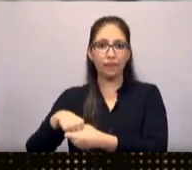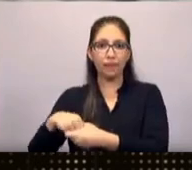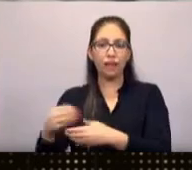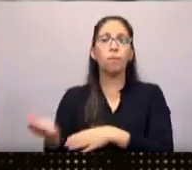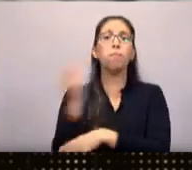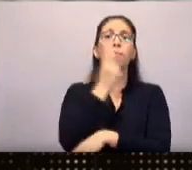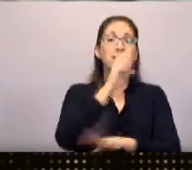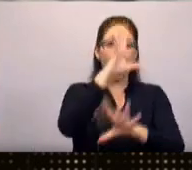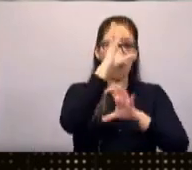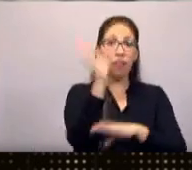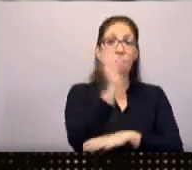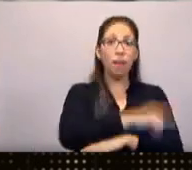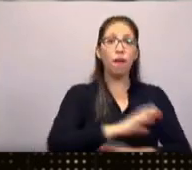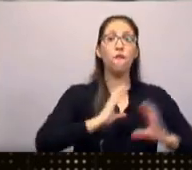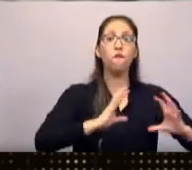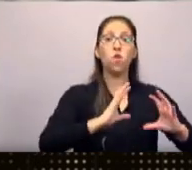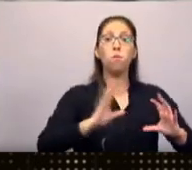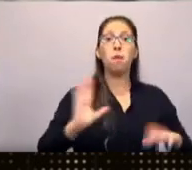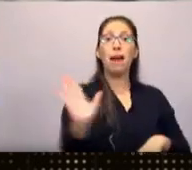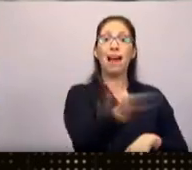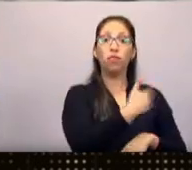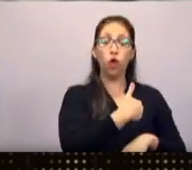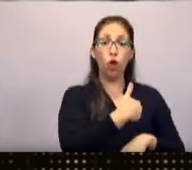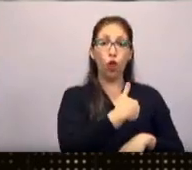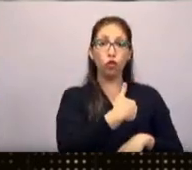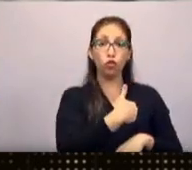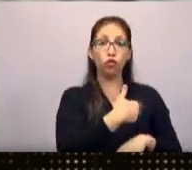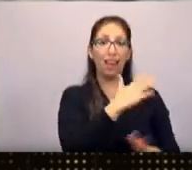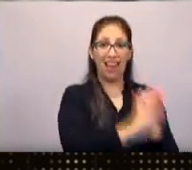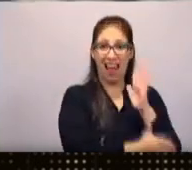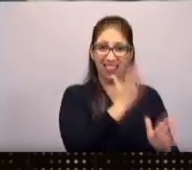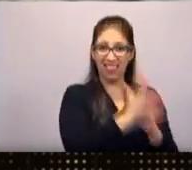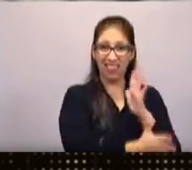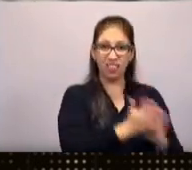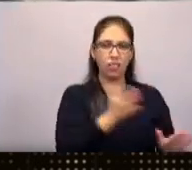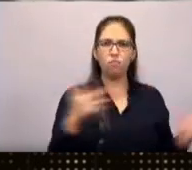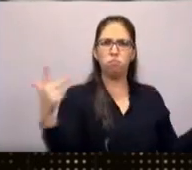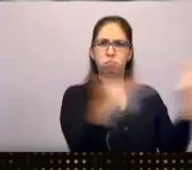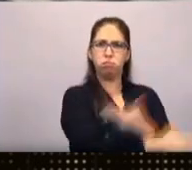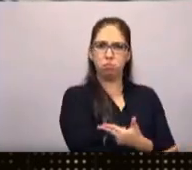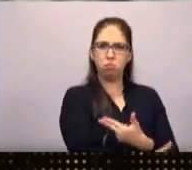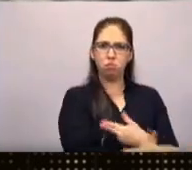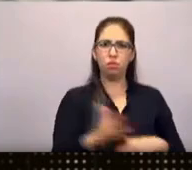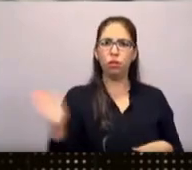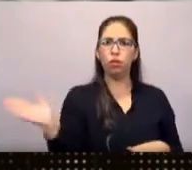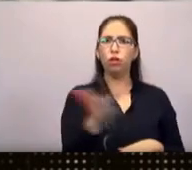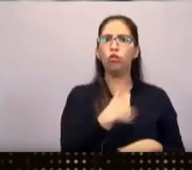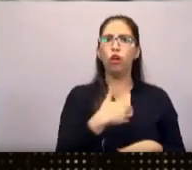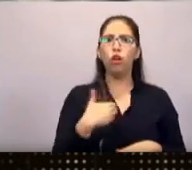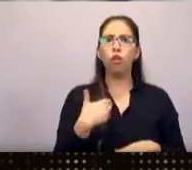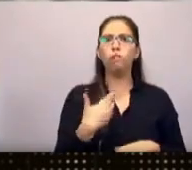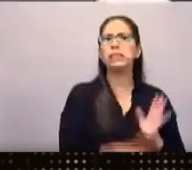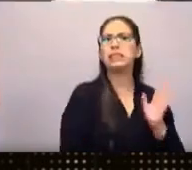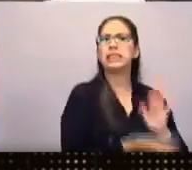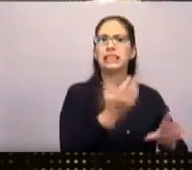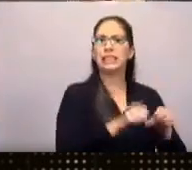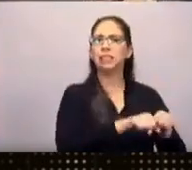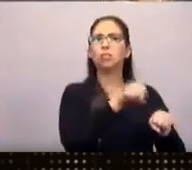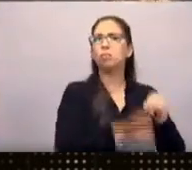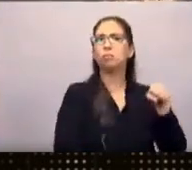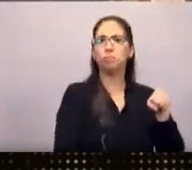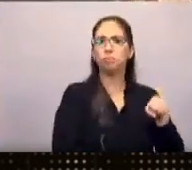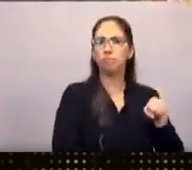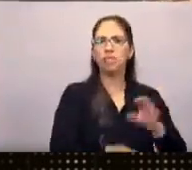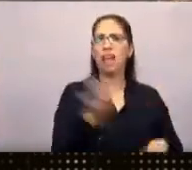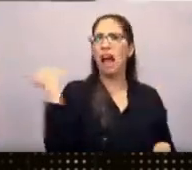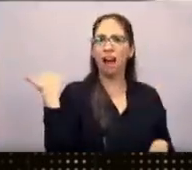fútbol para todos que era el fútbol gratis tenían todos los argentinos y Argentina fútbol gratil Bueno lo sacaron pero